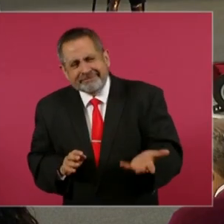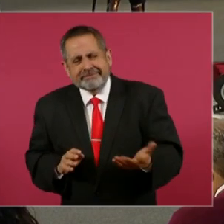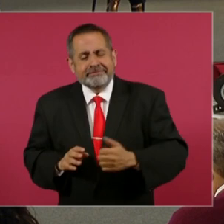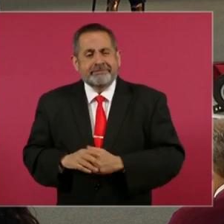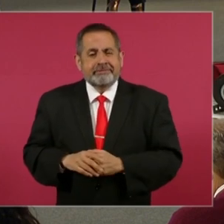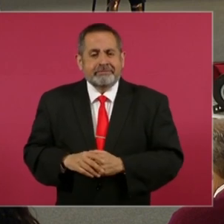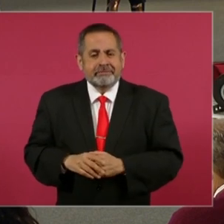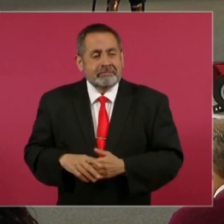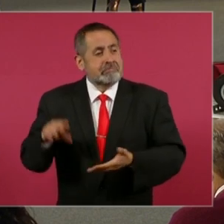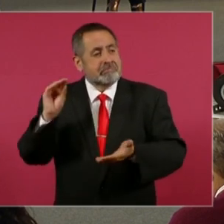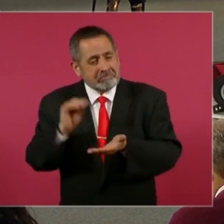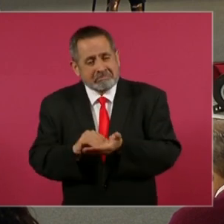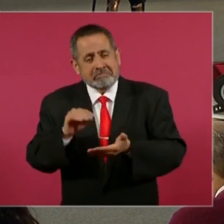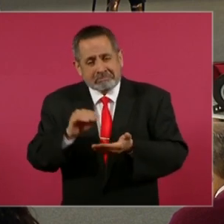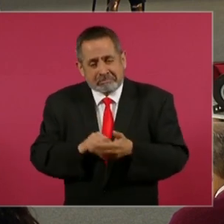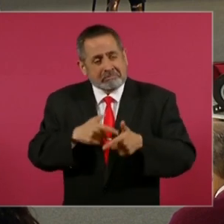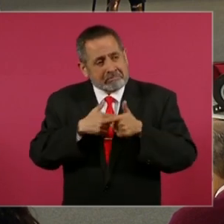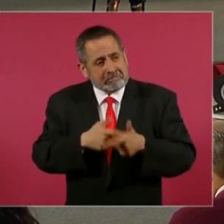Si se sigue